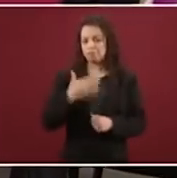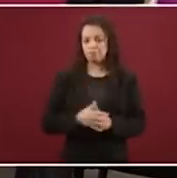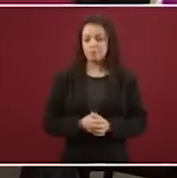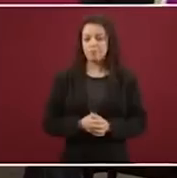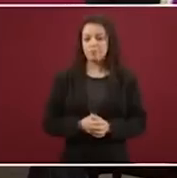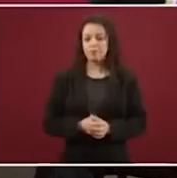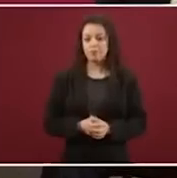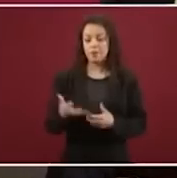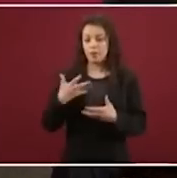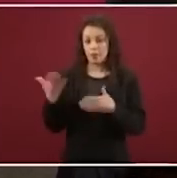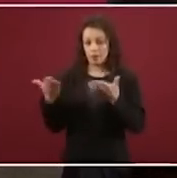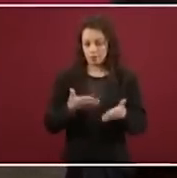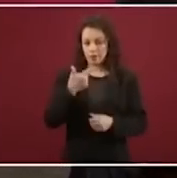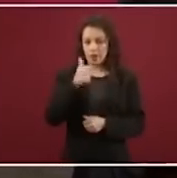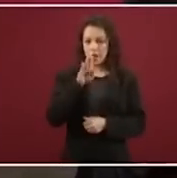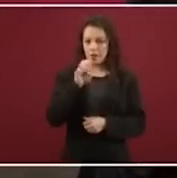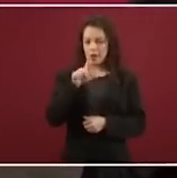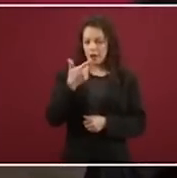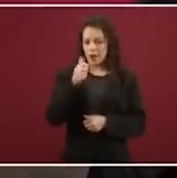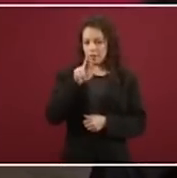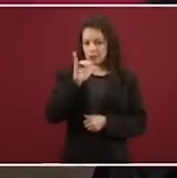acompaña Gabriel García Hernández,